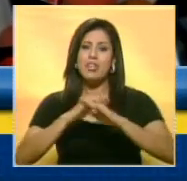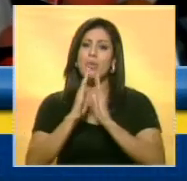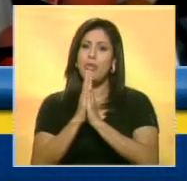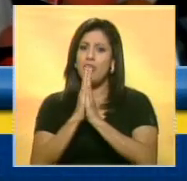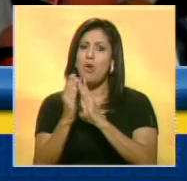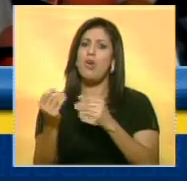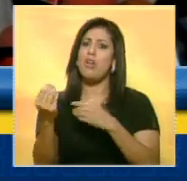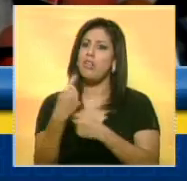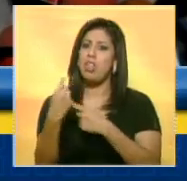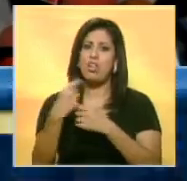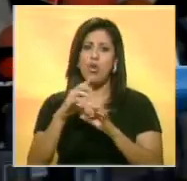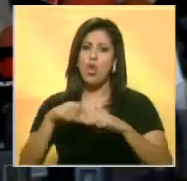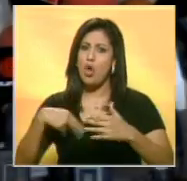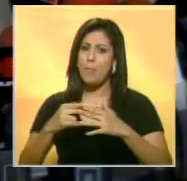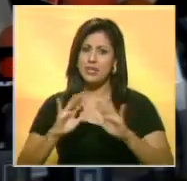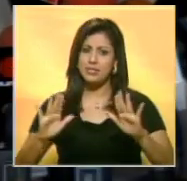de dicho organismo al Estado venezolano